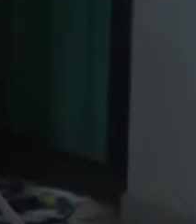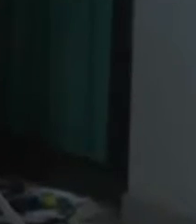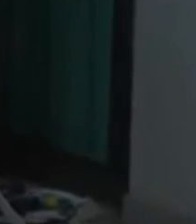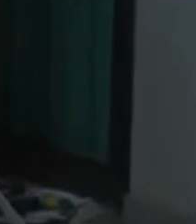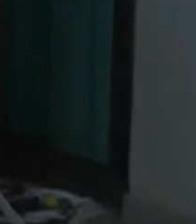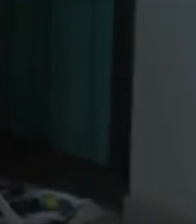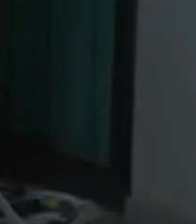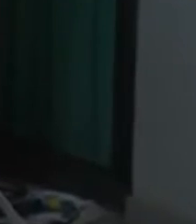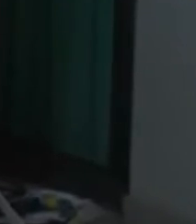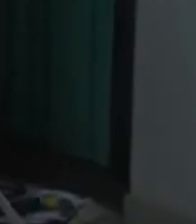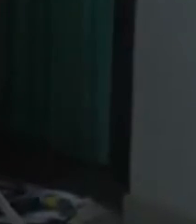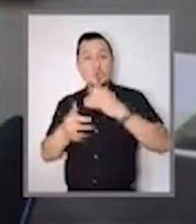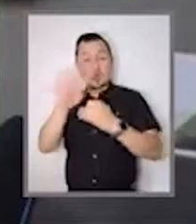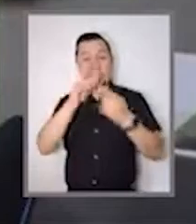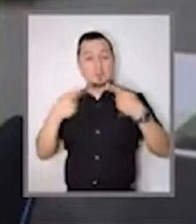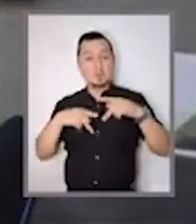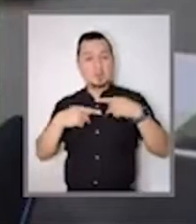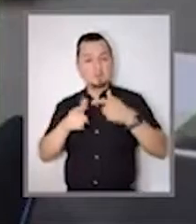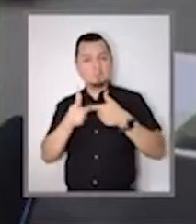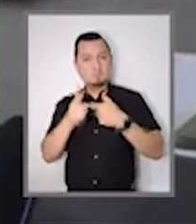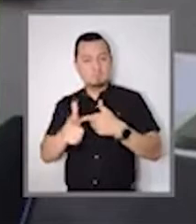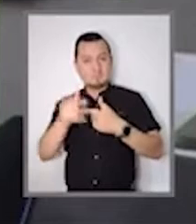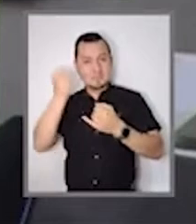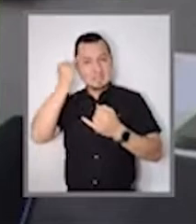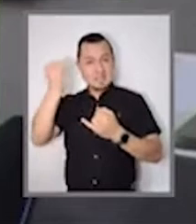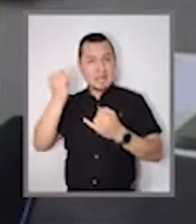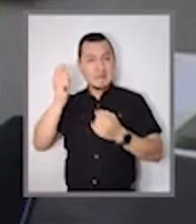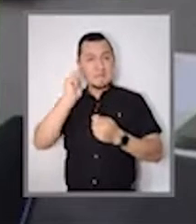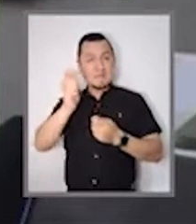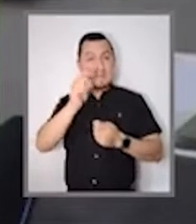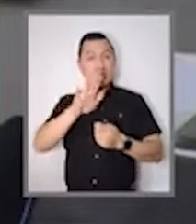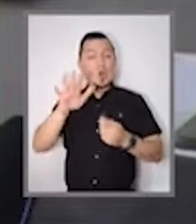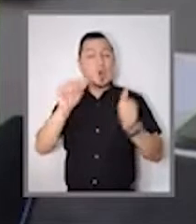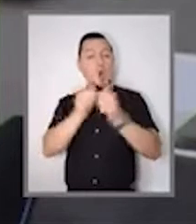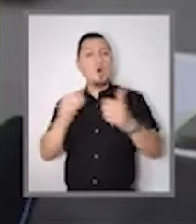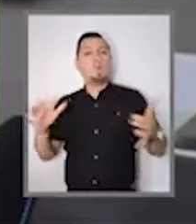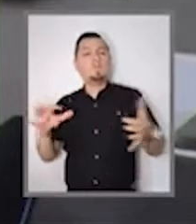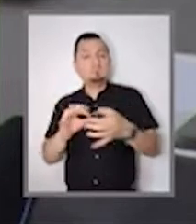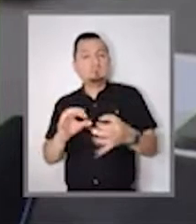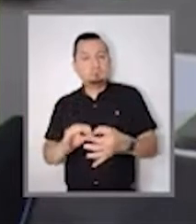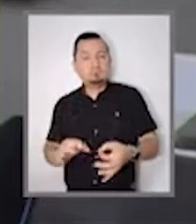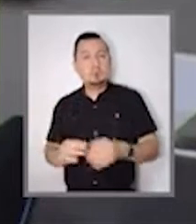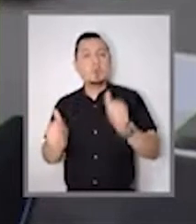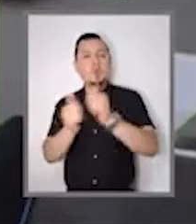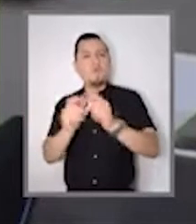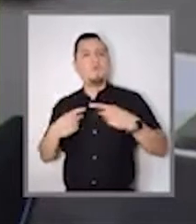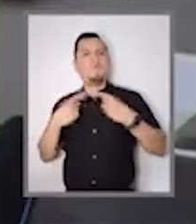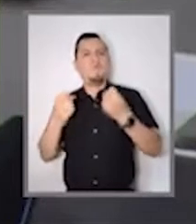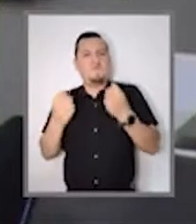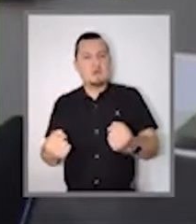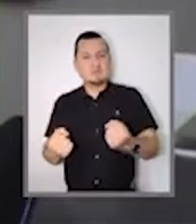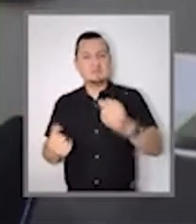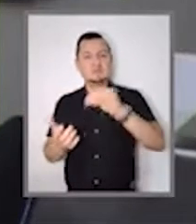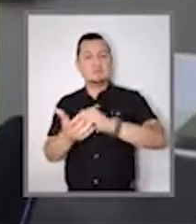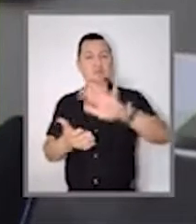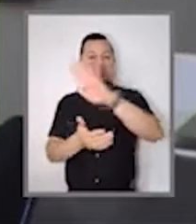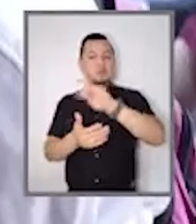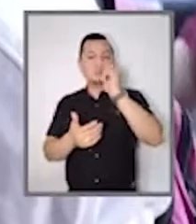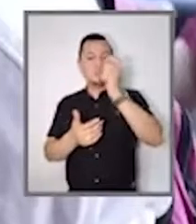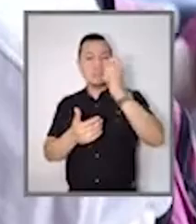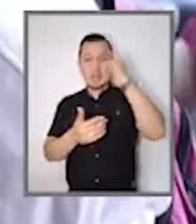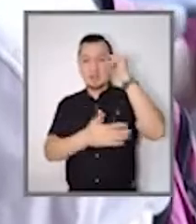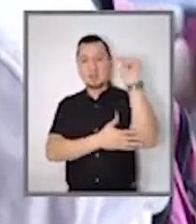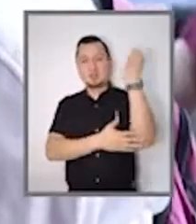producción audiovisual de Latinoamérica. Cuando me preguntan por qué Jalisco está llamado a ser el epicentro de la